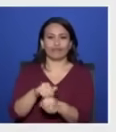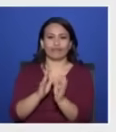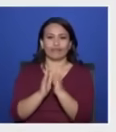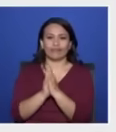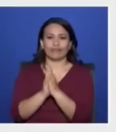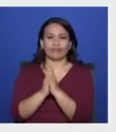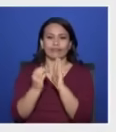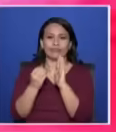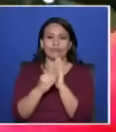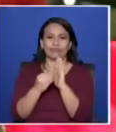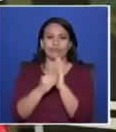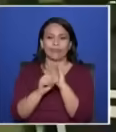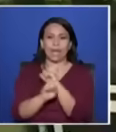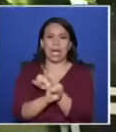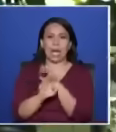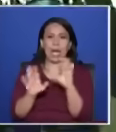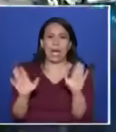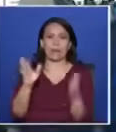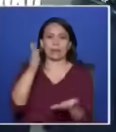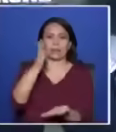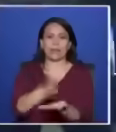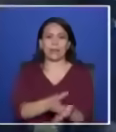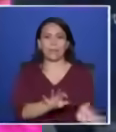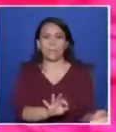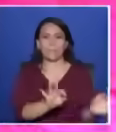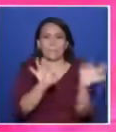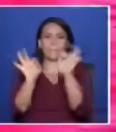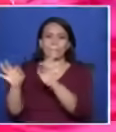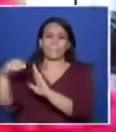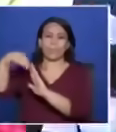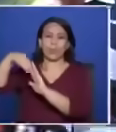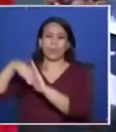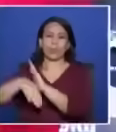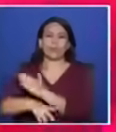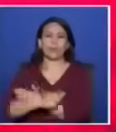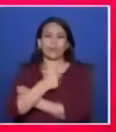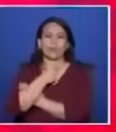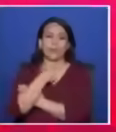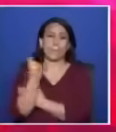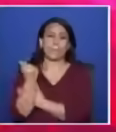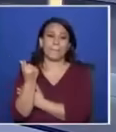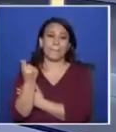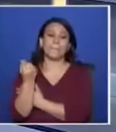piden reglas claras. Las postergaciones también generan pérdidas.